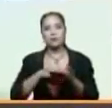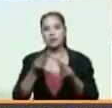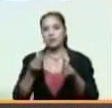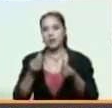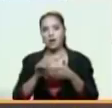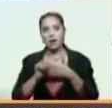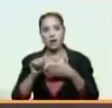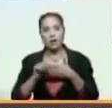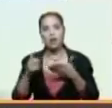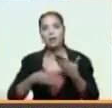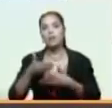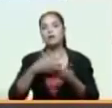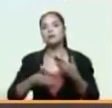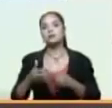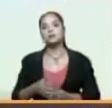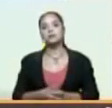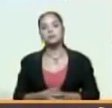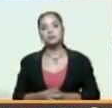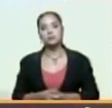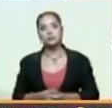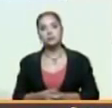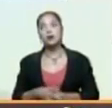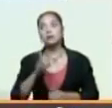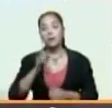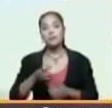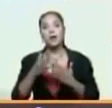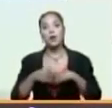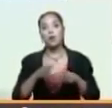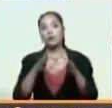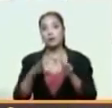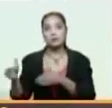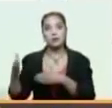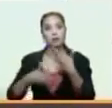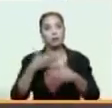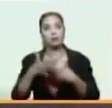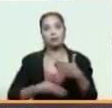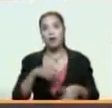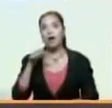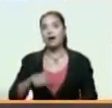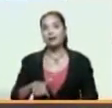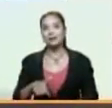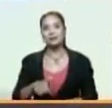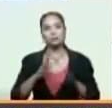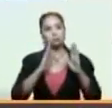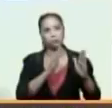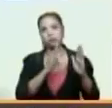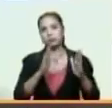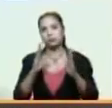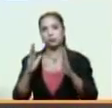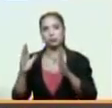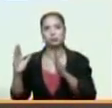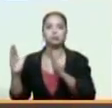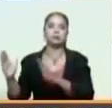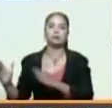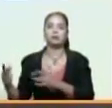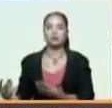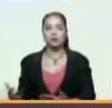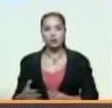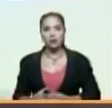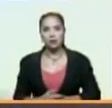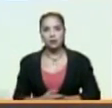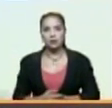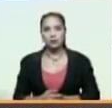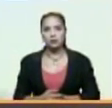la legitimación de capitales y la delincuencia organizada, aquí se montó una estructura donde desde